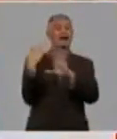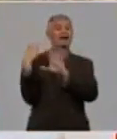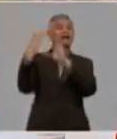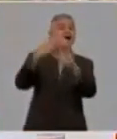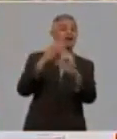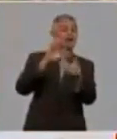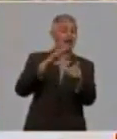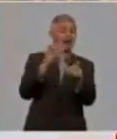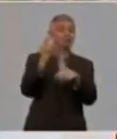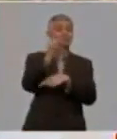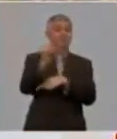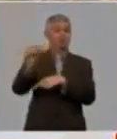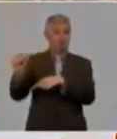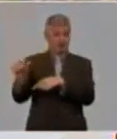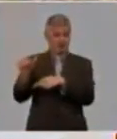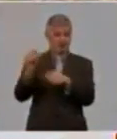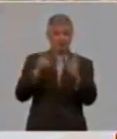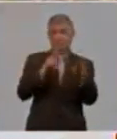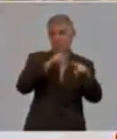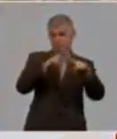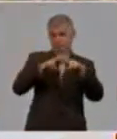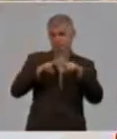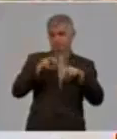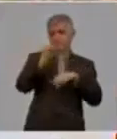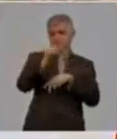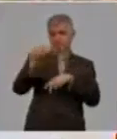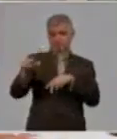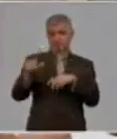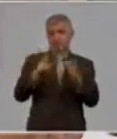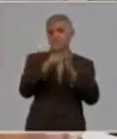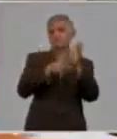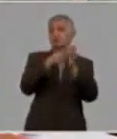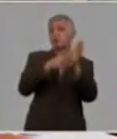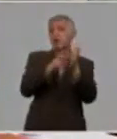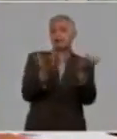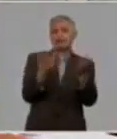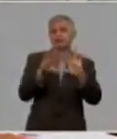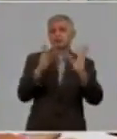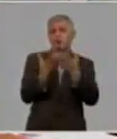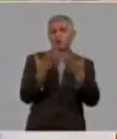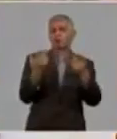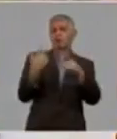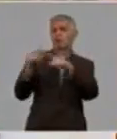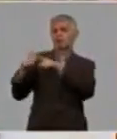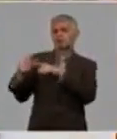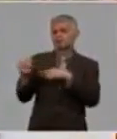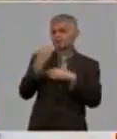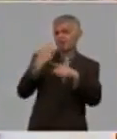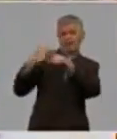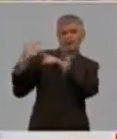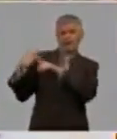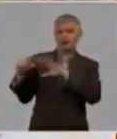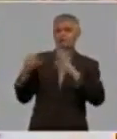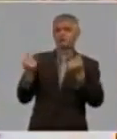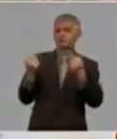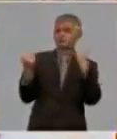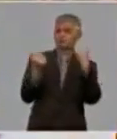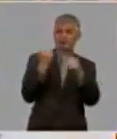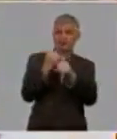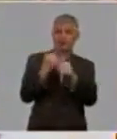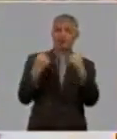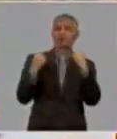de cargas de personas naturales, porque el ferrocarril no ha parado. Todo lo contrario, esta ha sido una etapa de mucha intensidad en